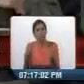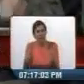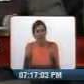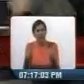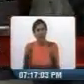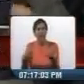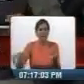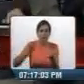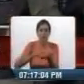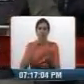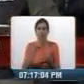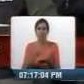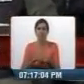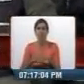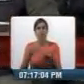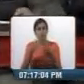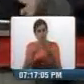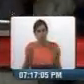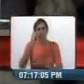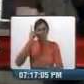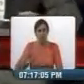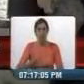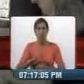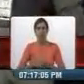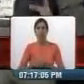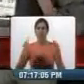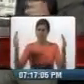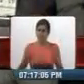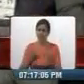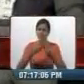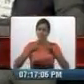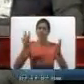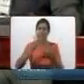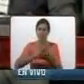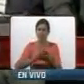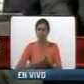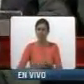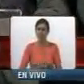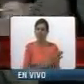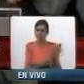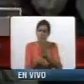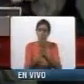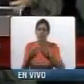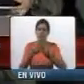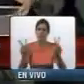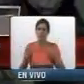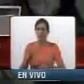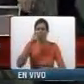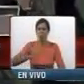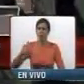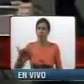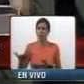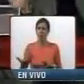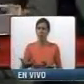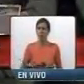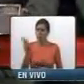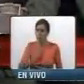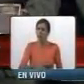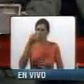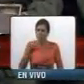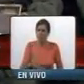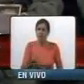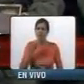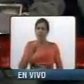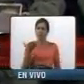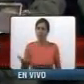intención, pero todos debemos estar llamados a traer la paz y la tranquilidad al pueblo venezolano. Creo que debemos hacer un uso adecuado de